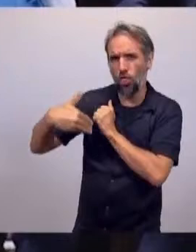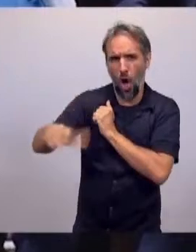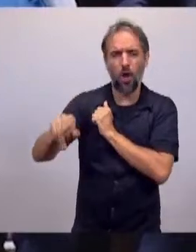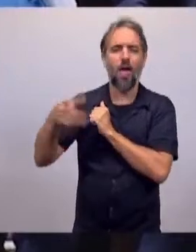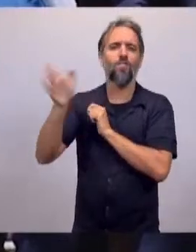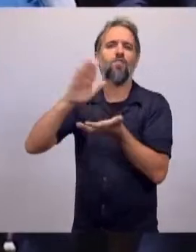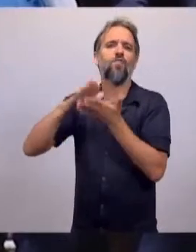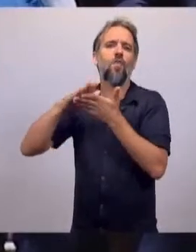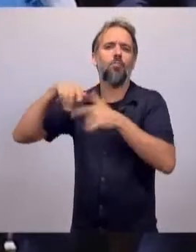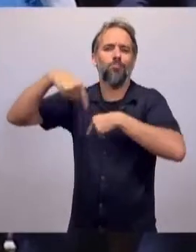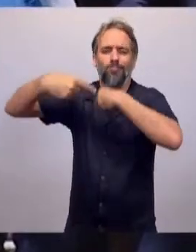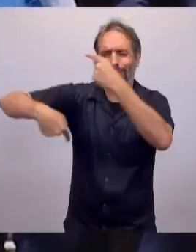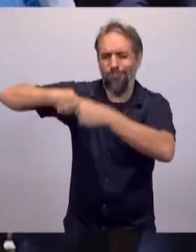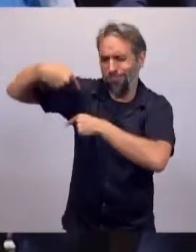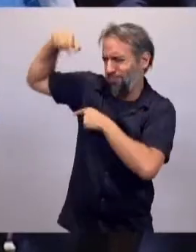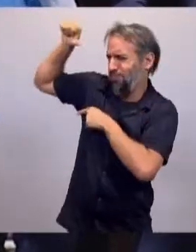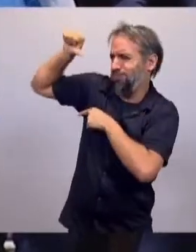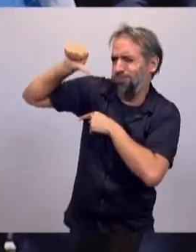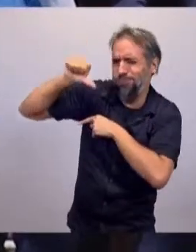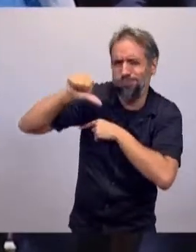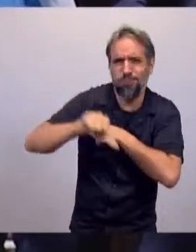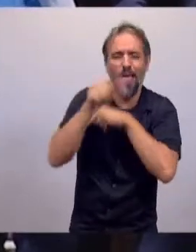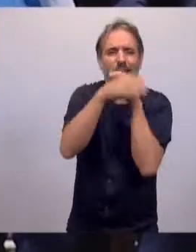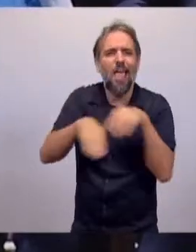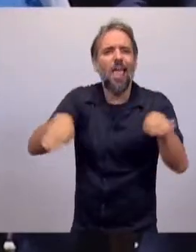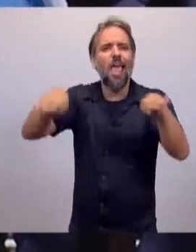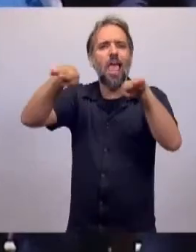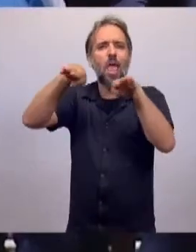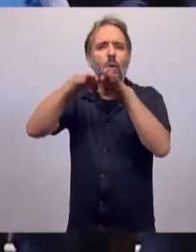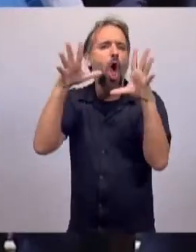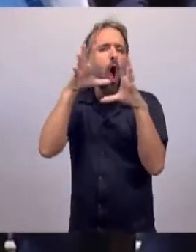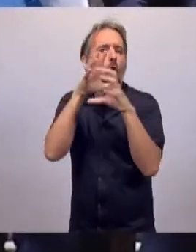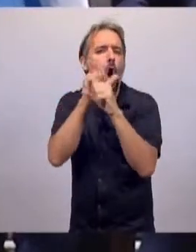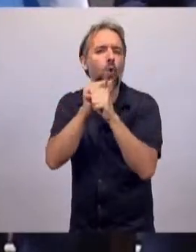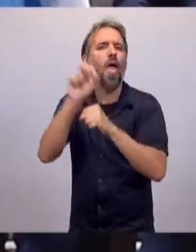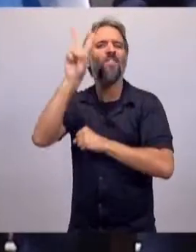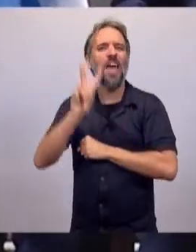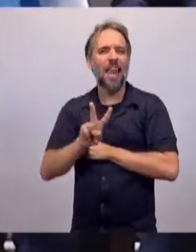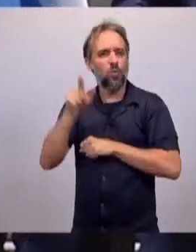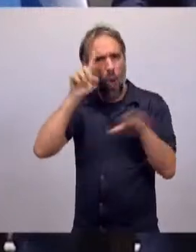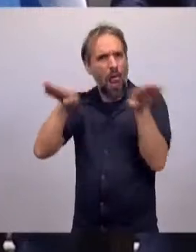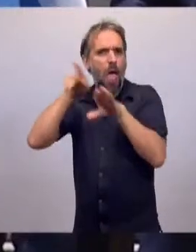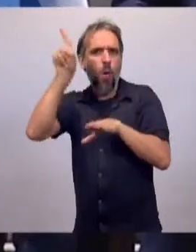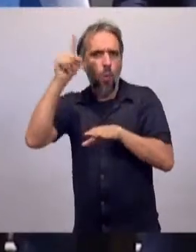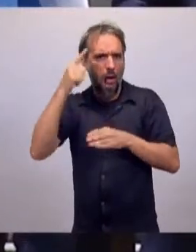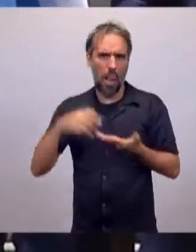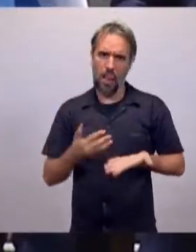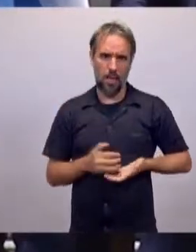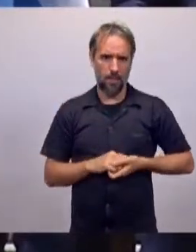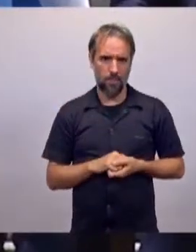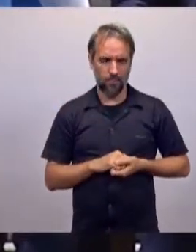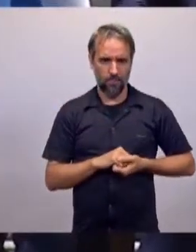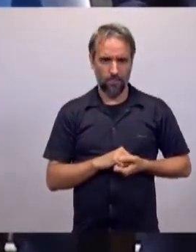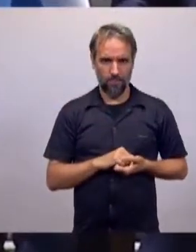meterá en una espiral decadente que nos equiparará con la oscuridad de la Venezuela de Chávez y Maduro.